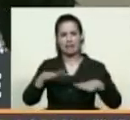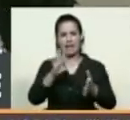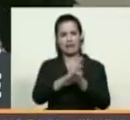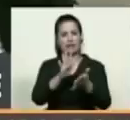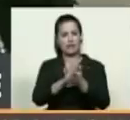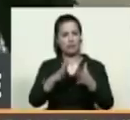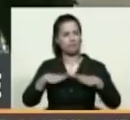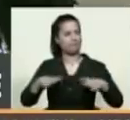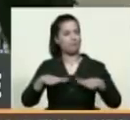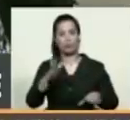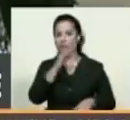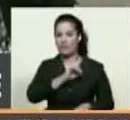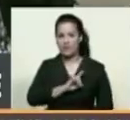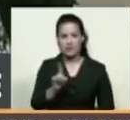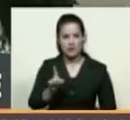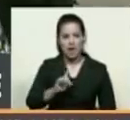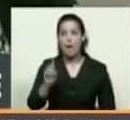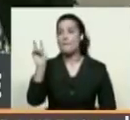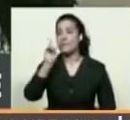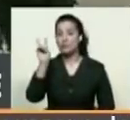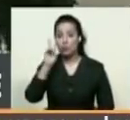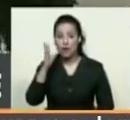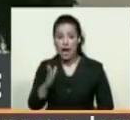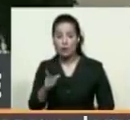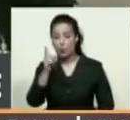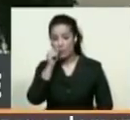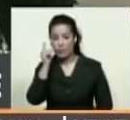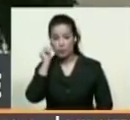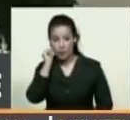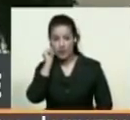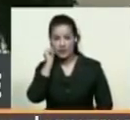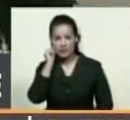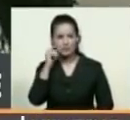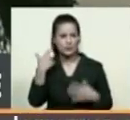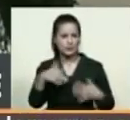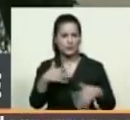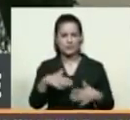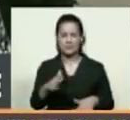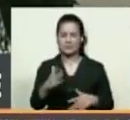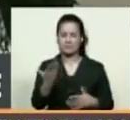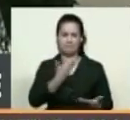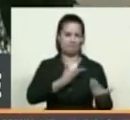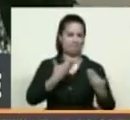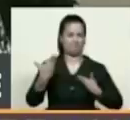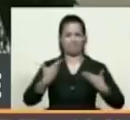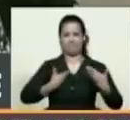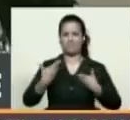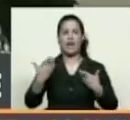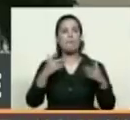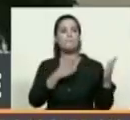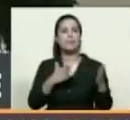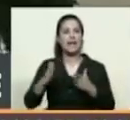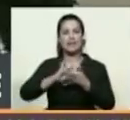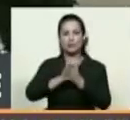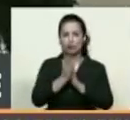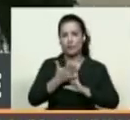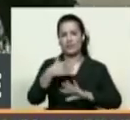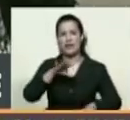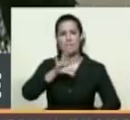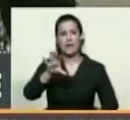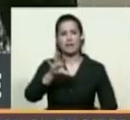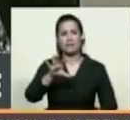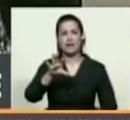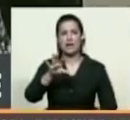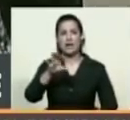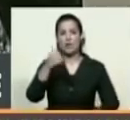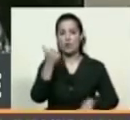República. Los venezolanos en su conjunto y las venezolanas fuimos víctimas de un plan de destrucción de la patria dirigido por